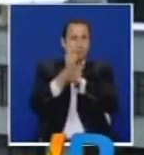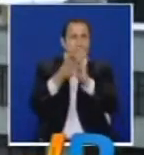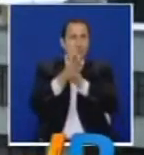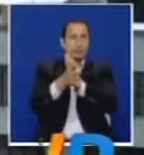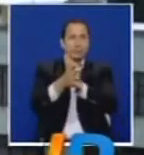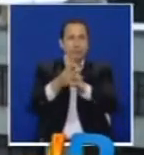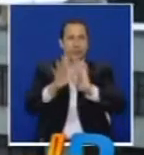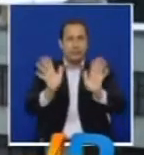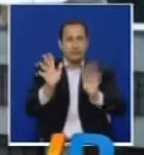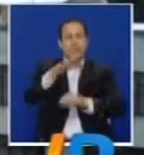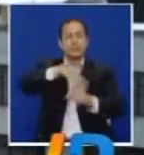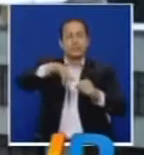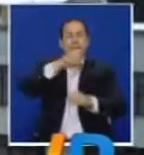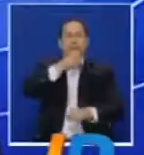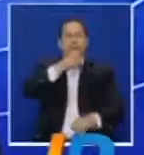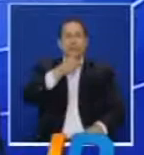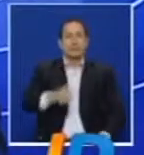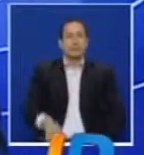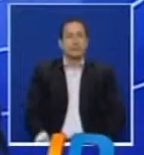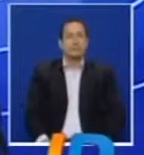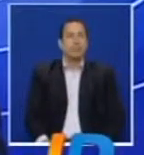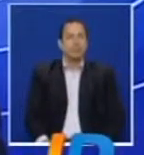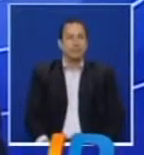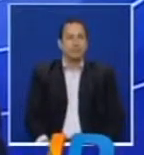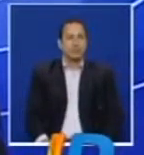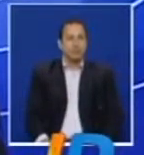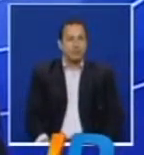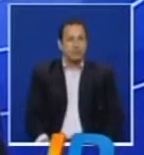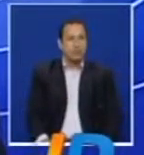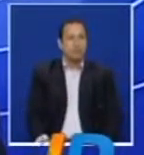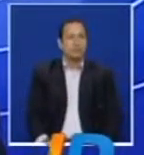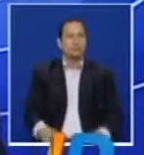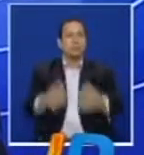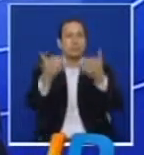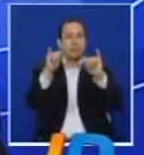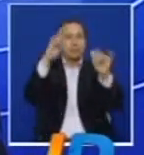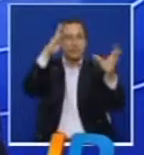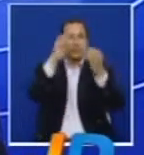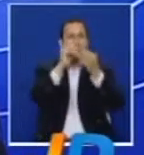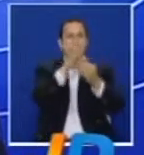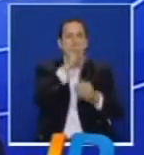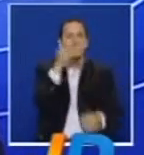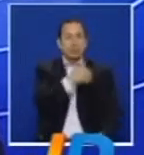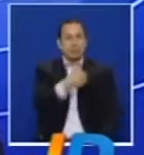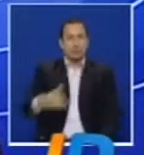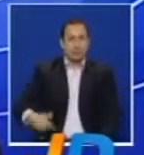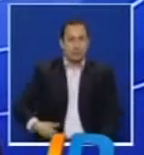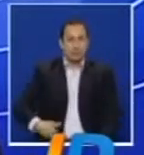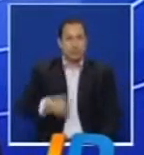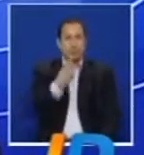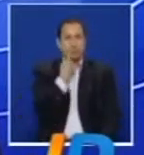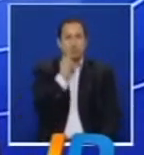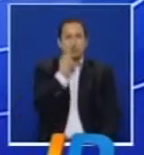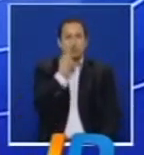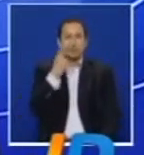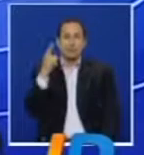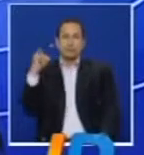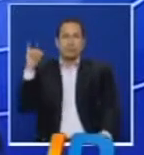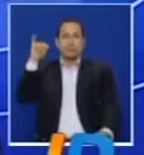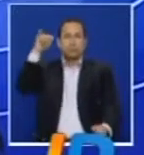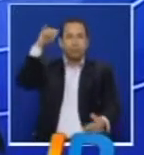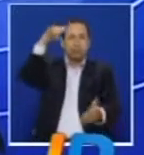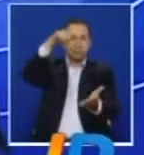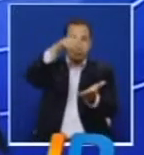Pacífico, donde la región es noticia. Tras este acuerdo, el presidente Juan Manuel Santos se desplazó a Ipiales. En Pasto saludamos